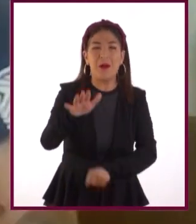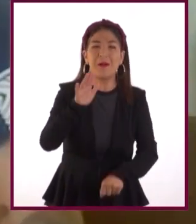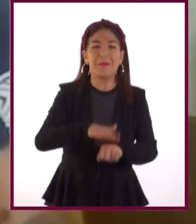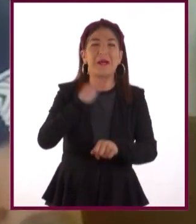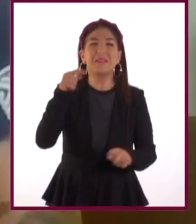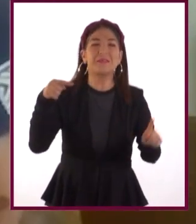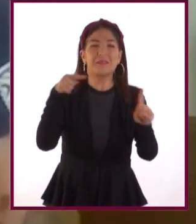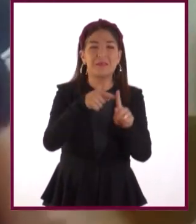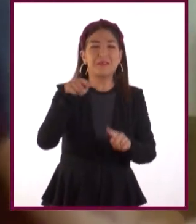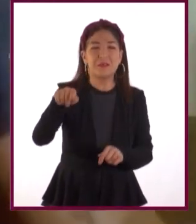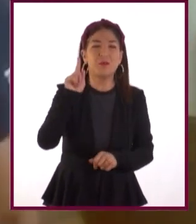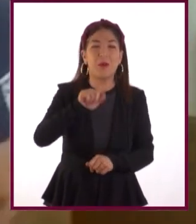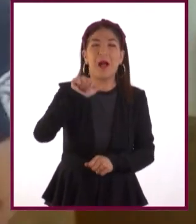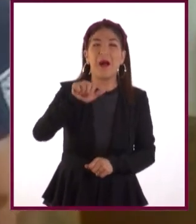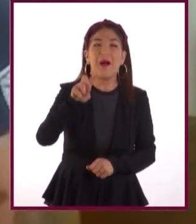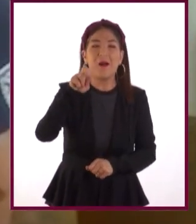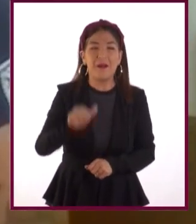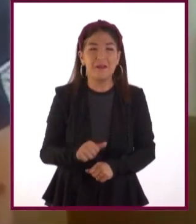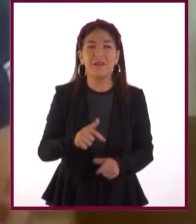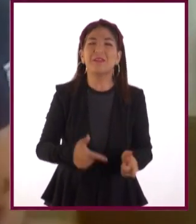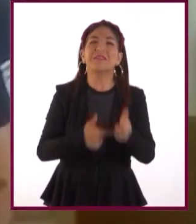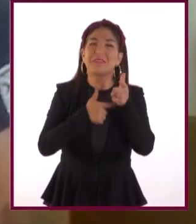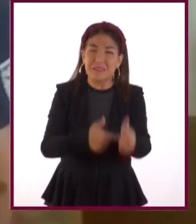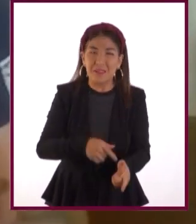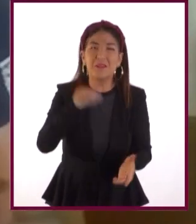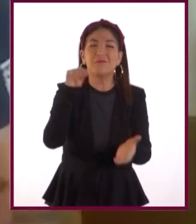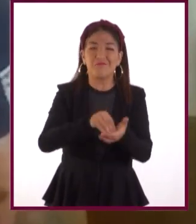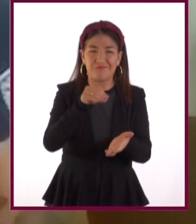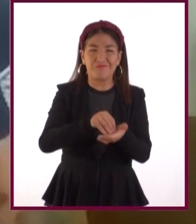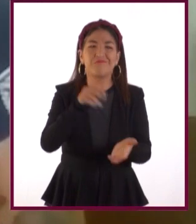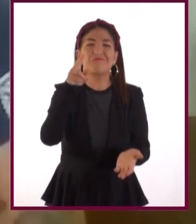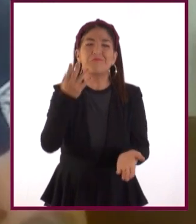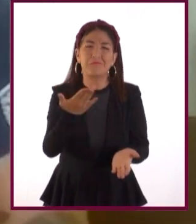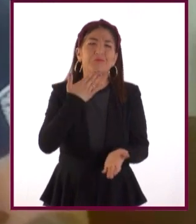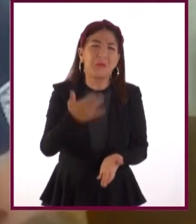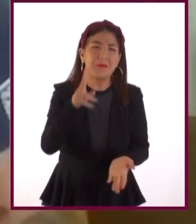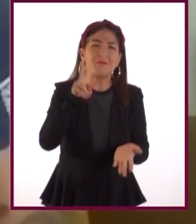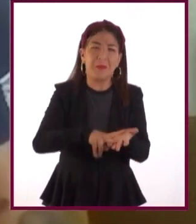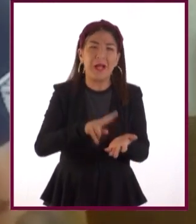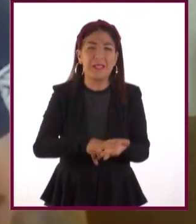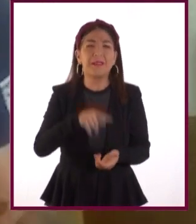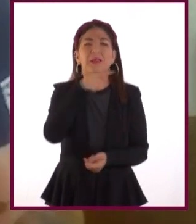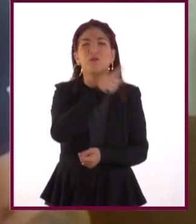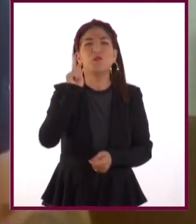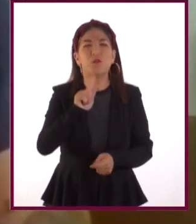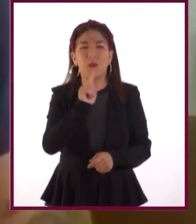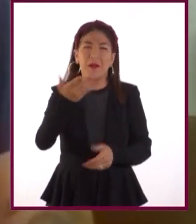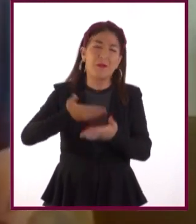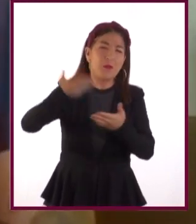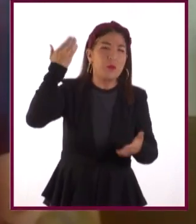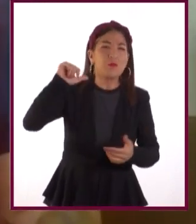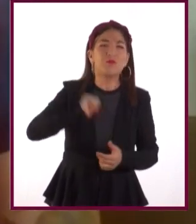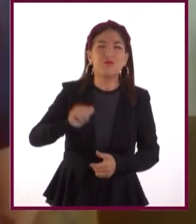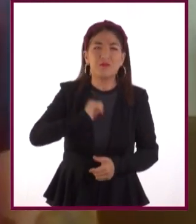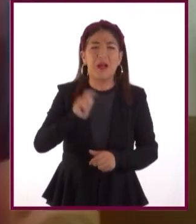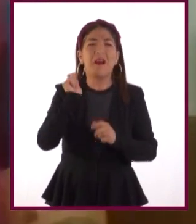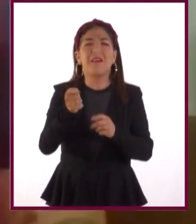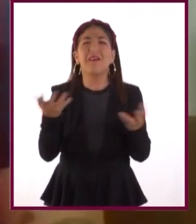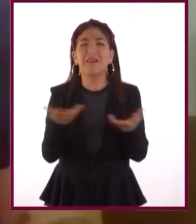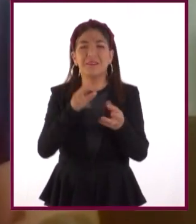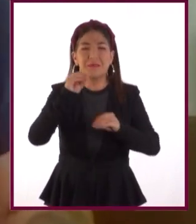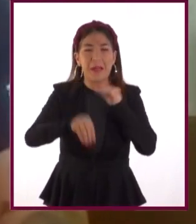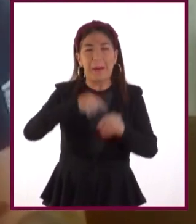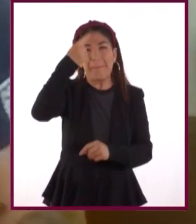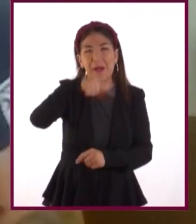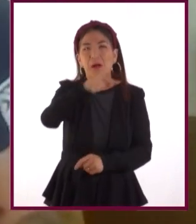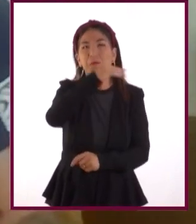principios lógicos sobre los cuales desarrolló Ada su algoritmo siguen siendo válidos. O sea, sabemos que el trabajo que ella desarrolló